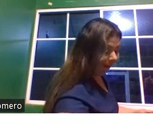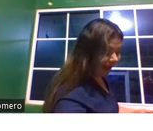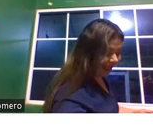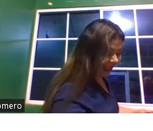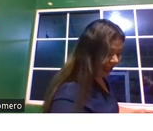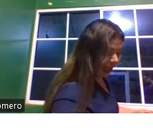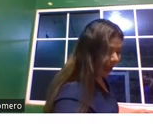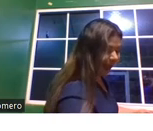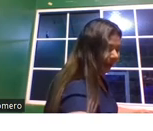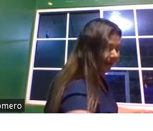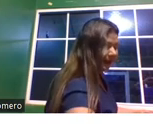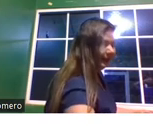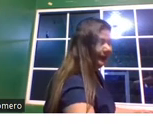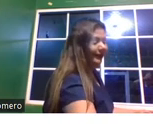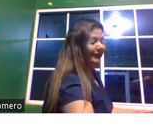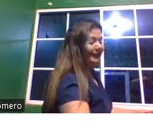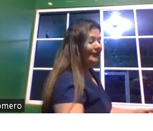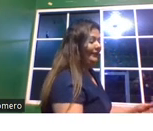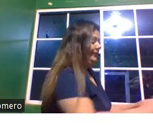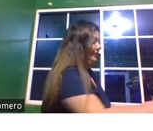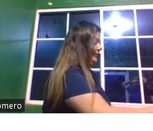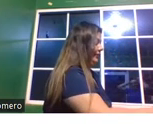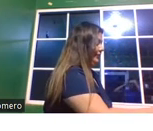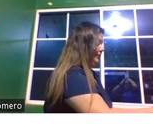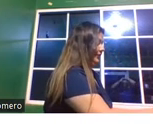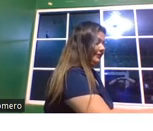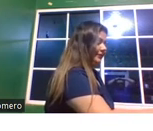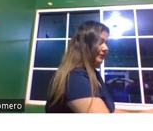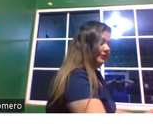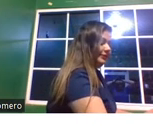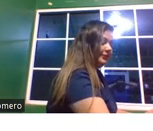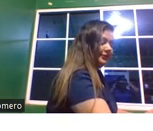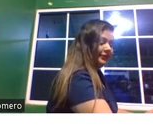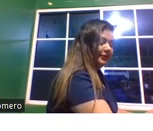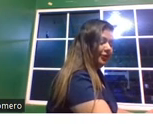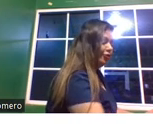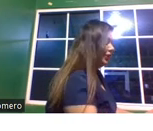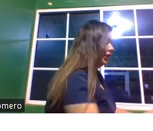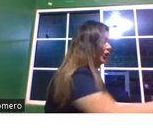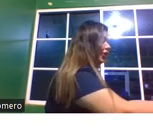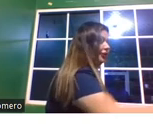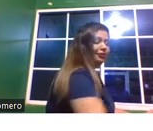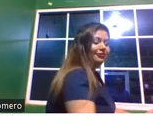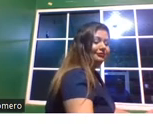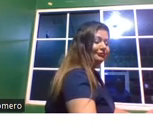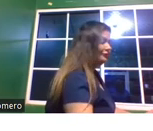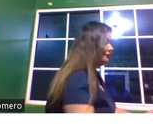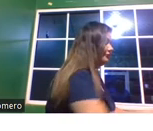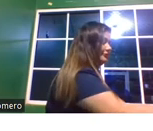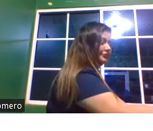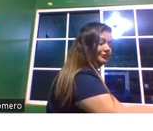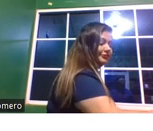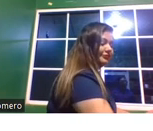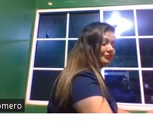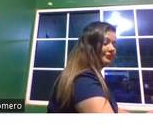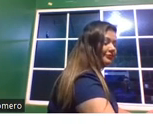en la toma de decisiones, o al menos en ese cuadro, no sé si está Está tomar en relacionado. cuenta, correcto,